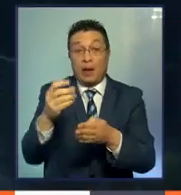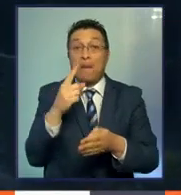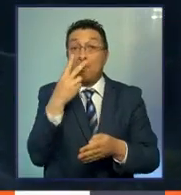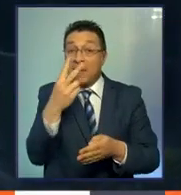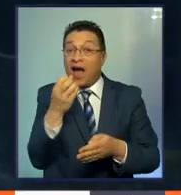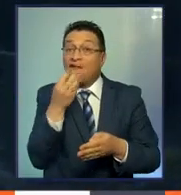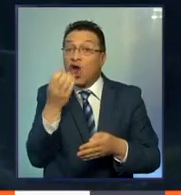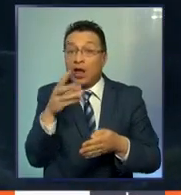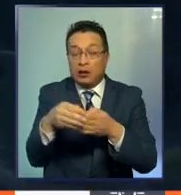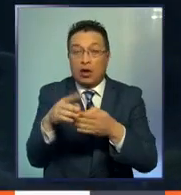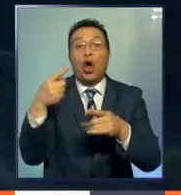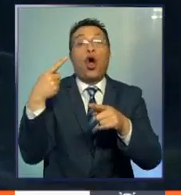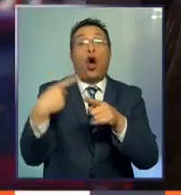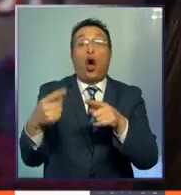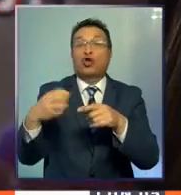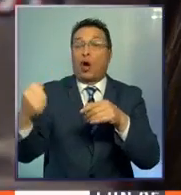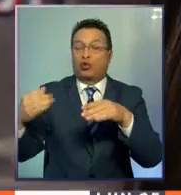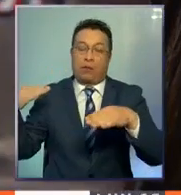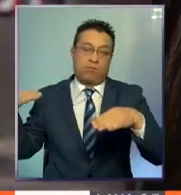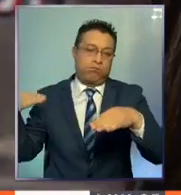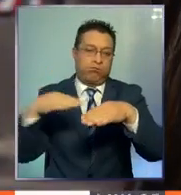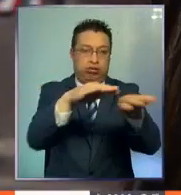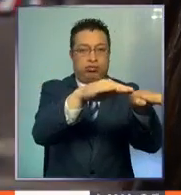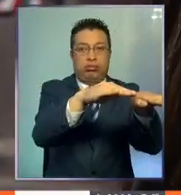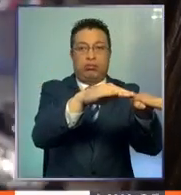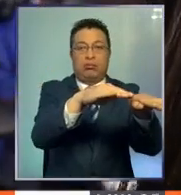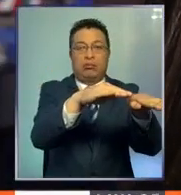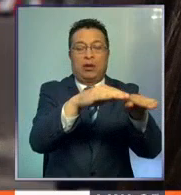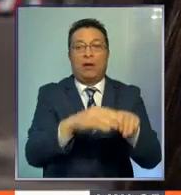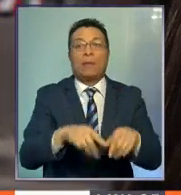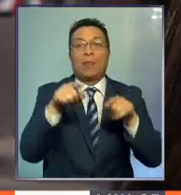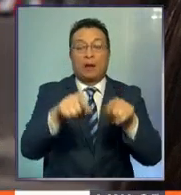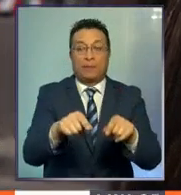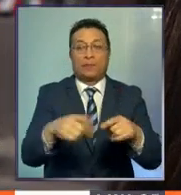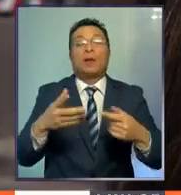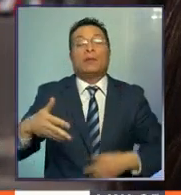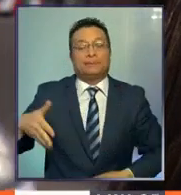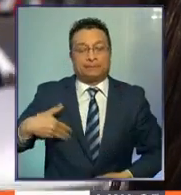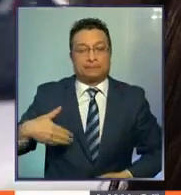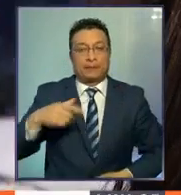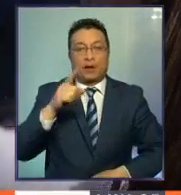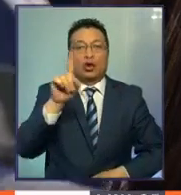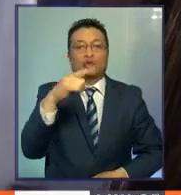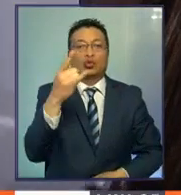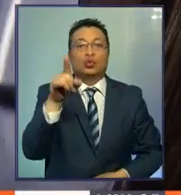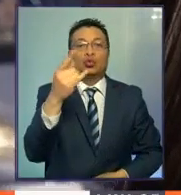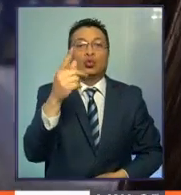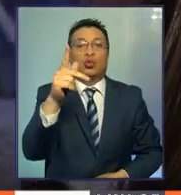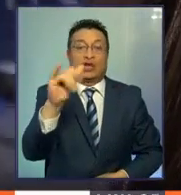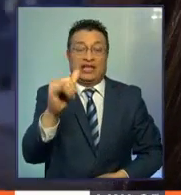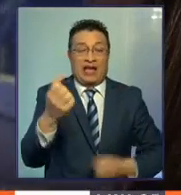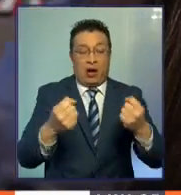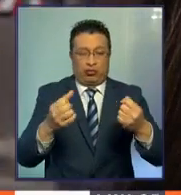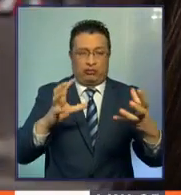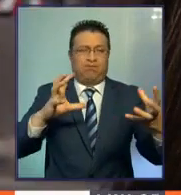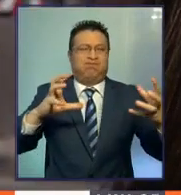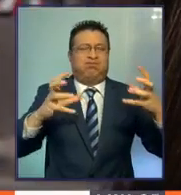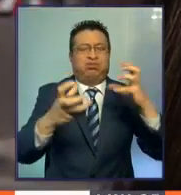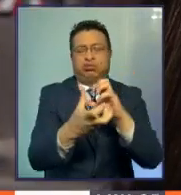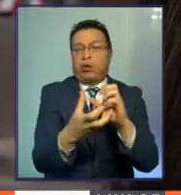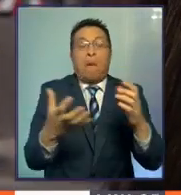fue impactado por otro automóvil. Lamentablemente tienes que el vehículo este Suzuki fue completamente deformado, su estructura a consecuencia de